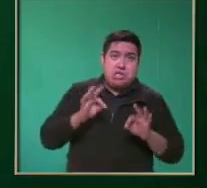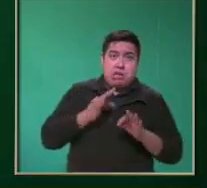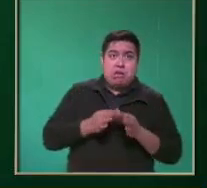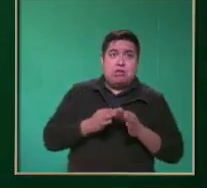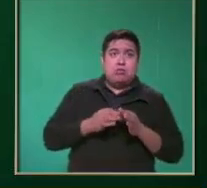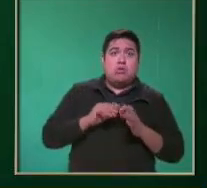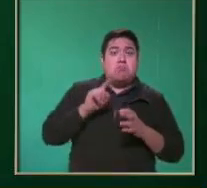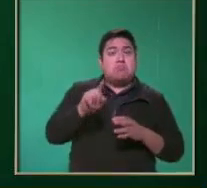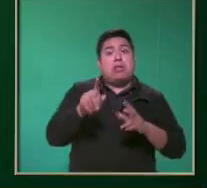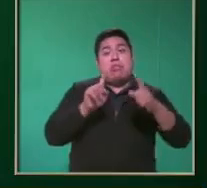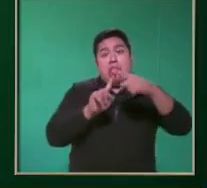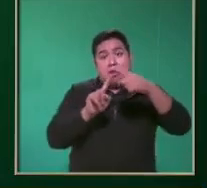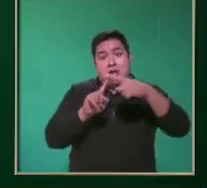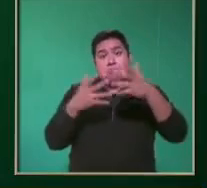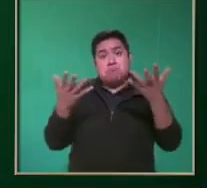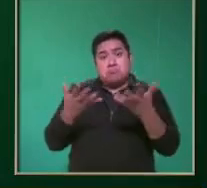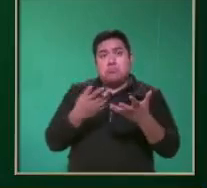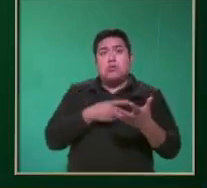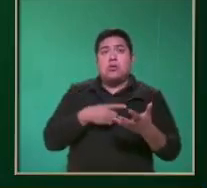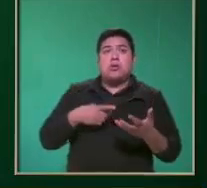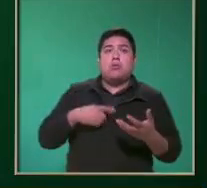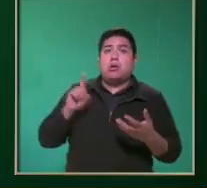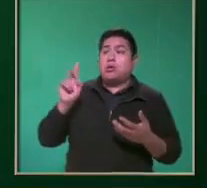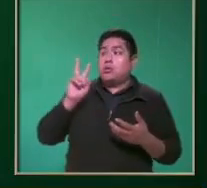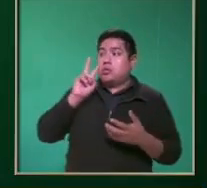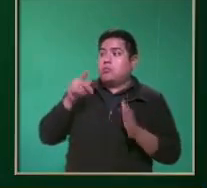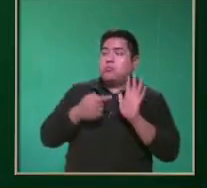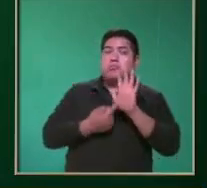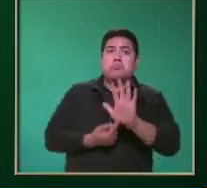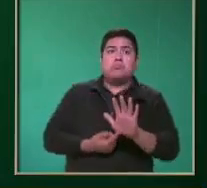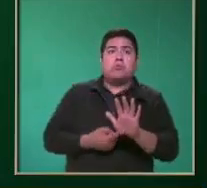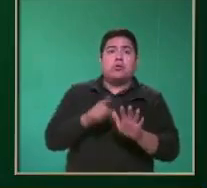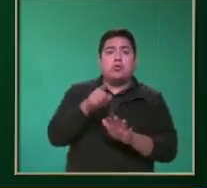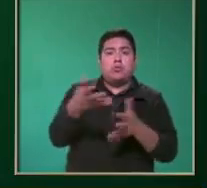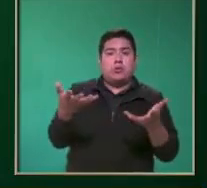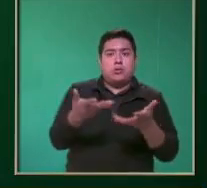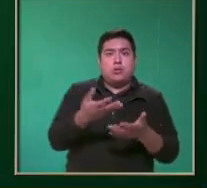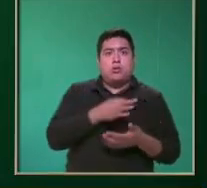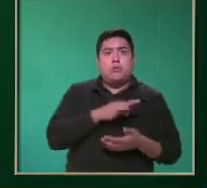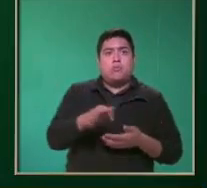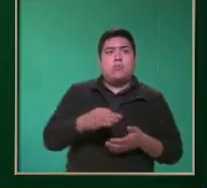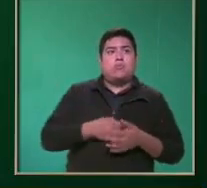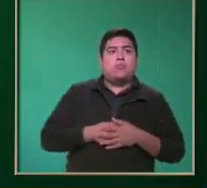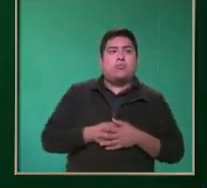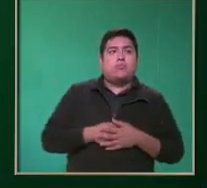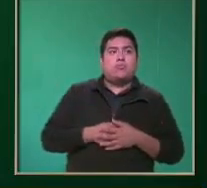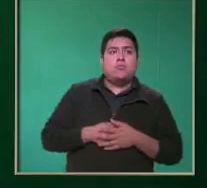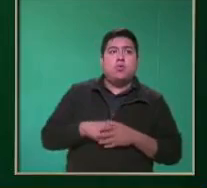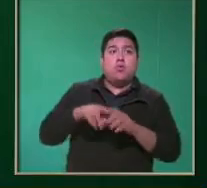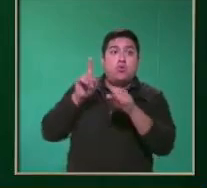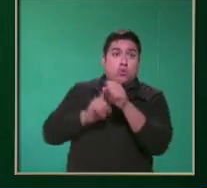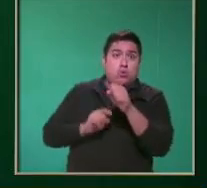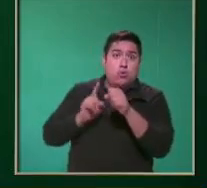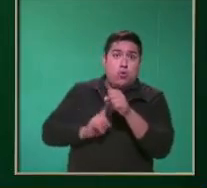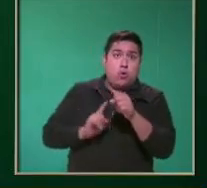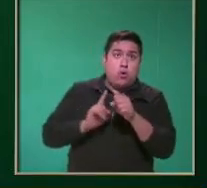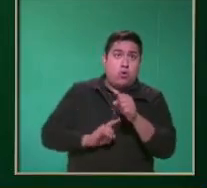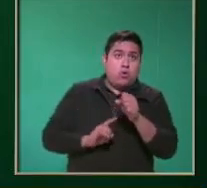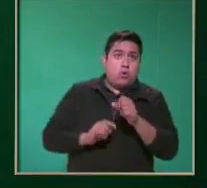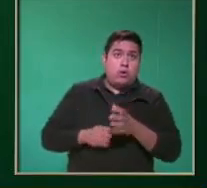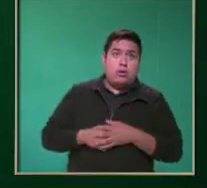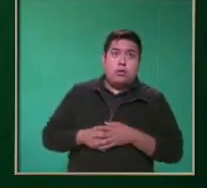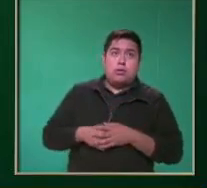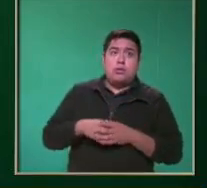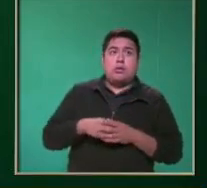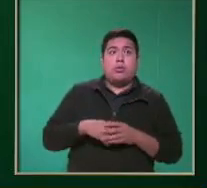te lo encargaron para esta semana, aquí tienes una muestra de lo que puedes hacer. Fíjate cómo los colores van a definir